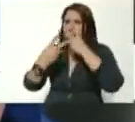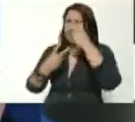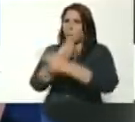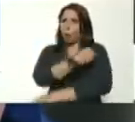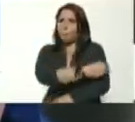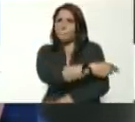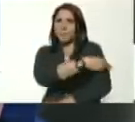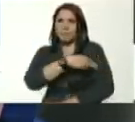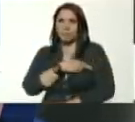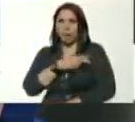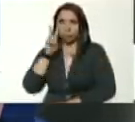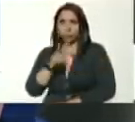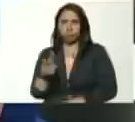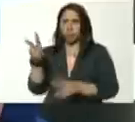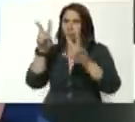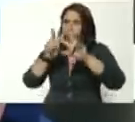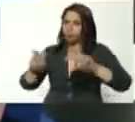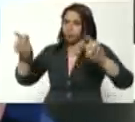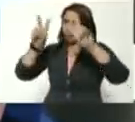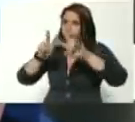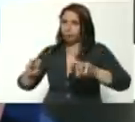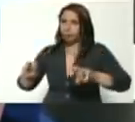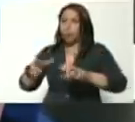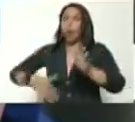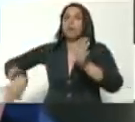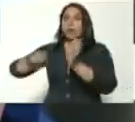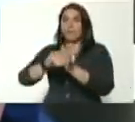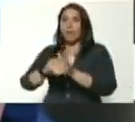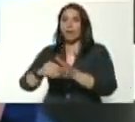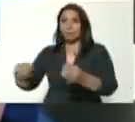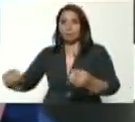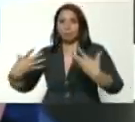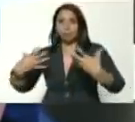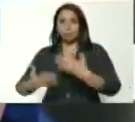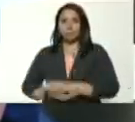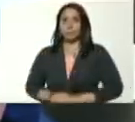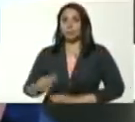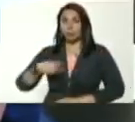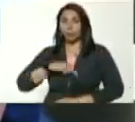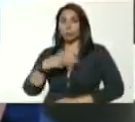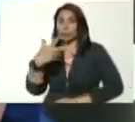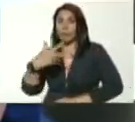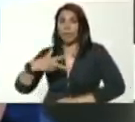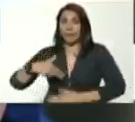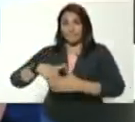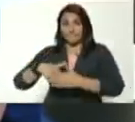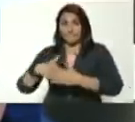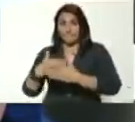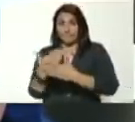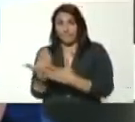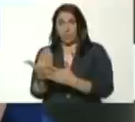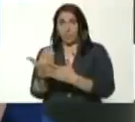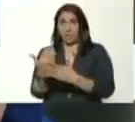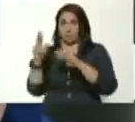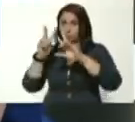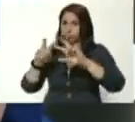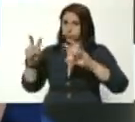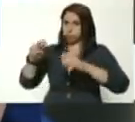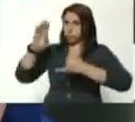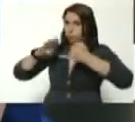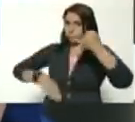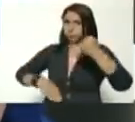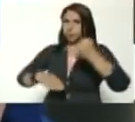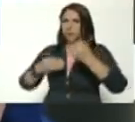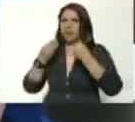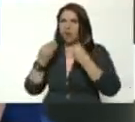hospitales y en casos de reinfección. Y en este momento, desde las 3 de la mañana, con el análisis de las últimas secuencias del virus,